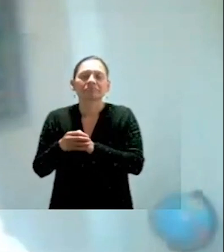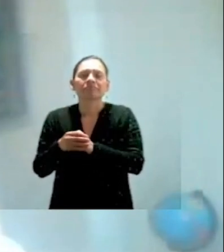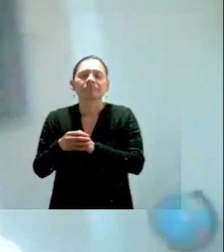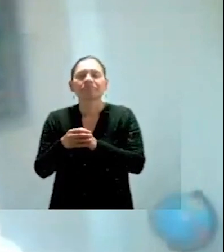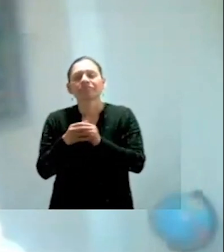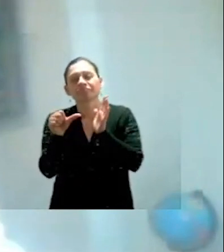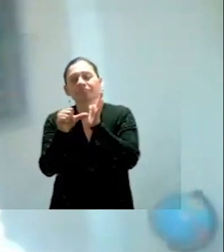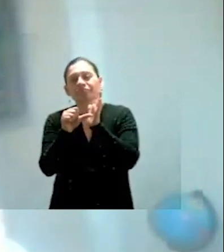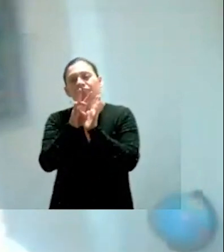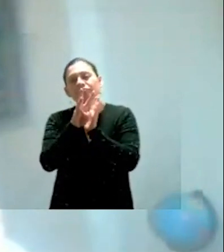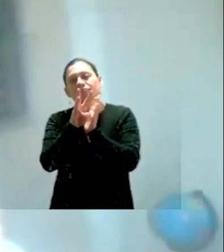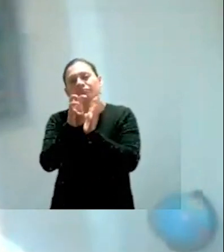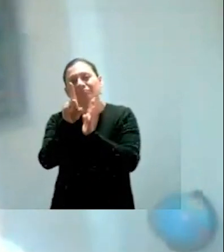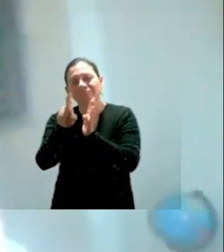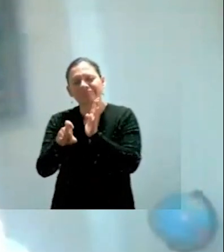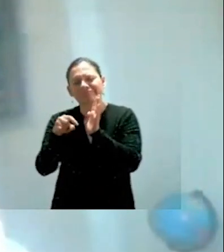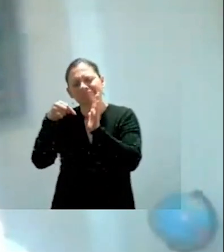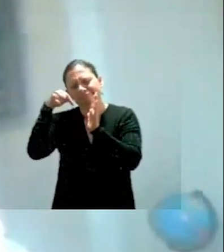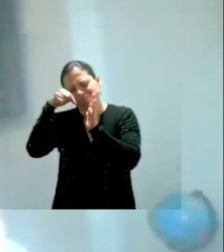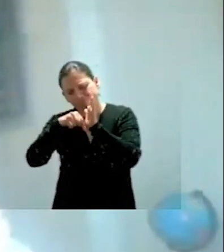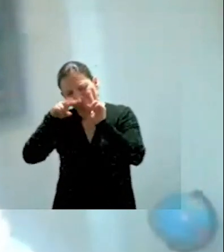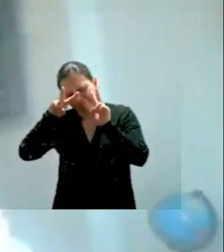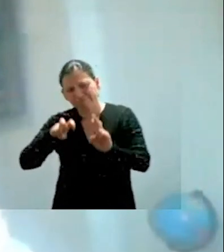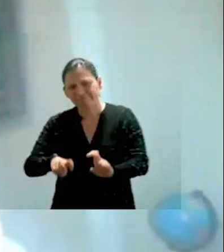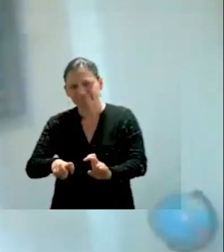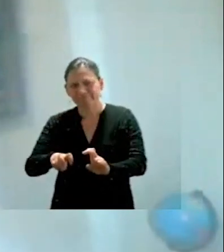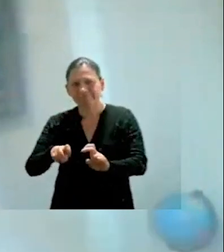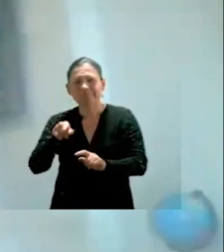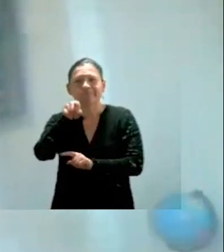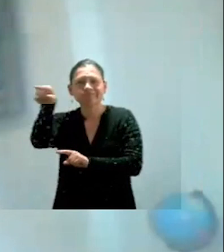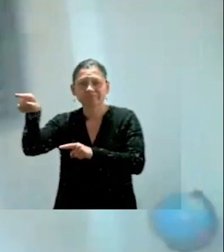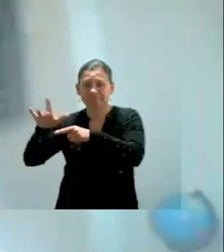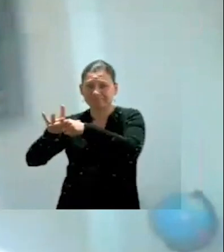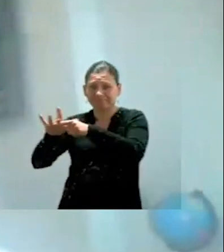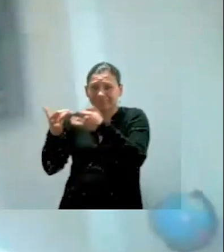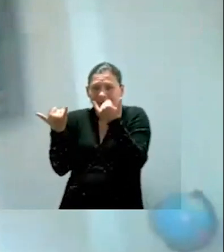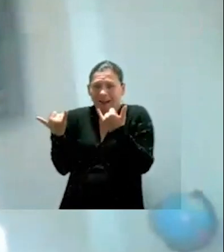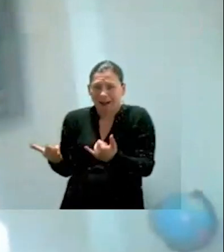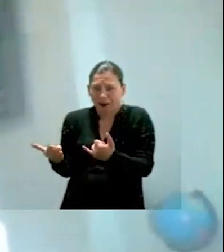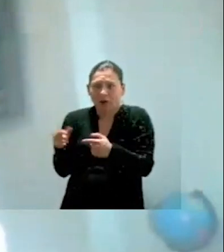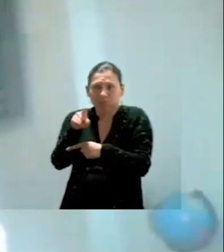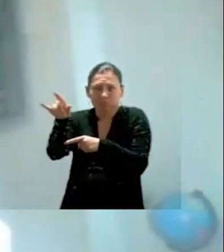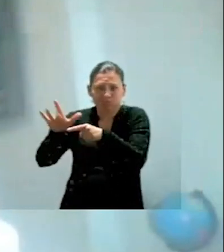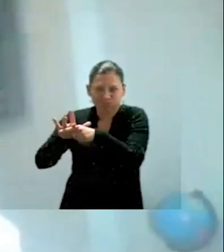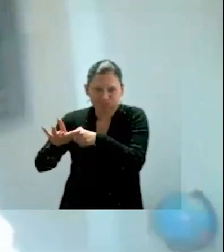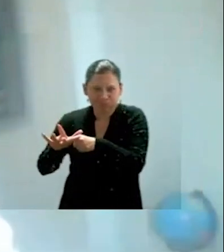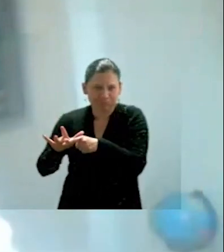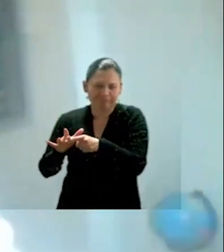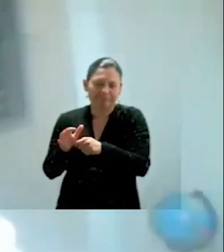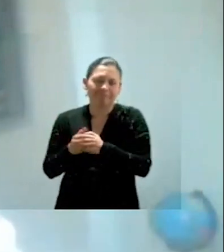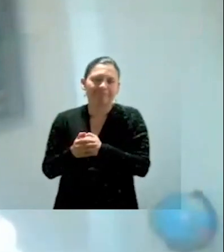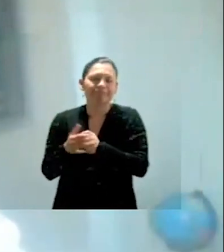que han pasado 30 años y que todas las normas también se van afectando.